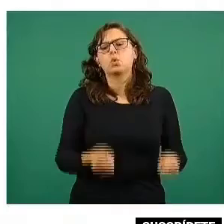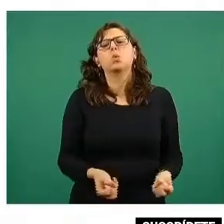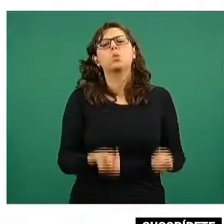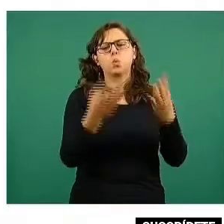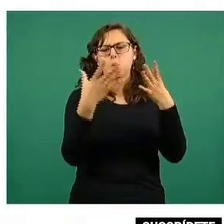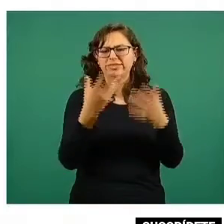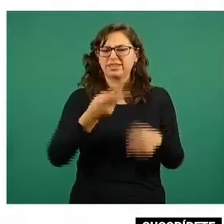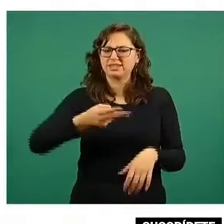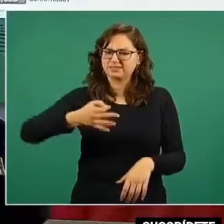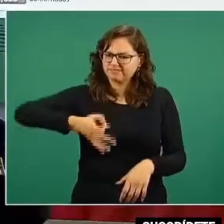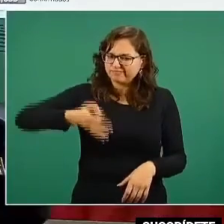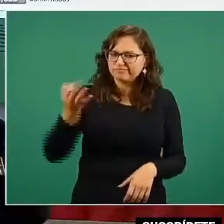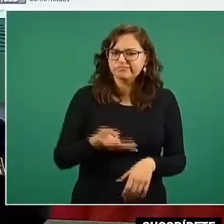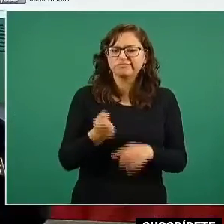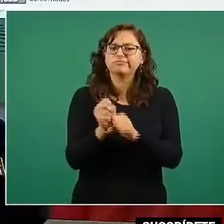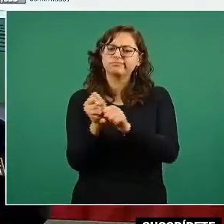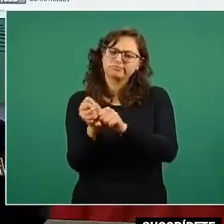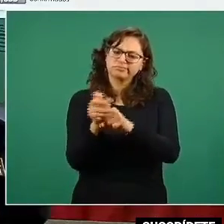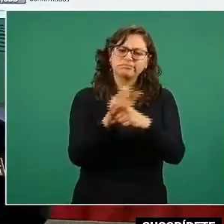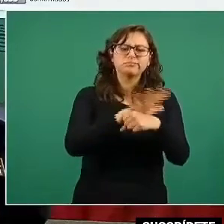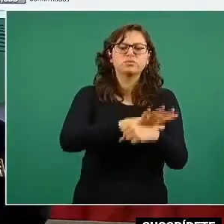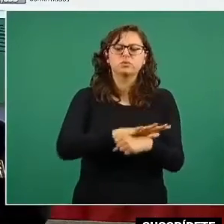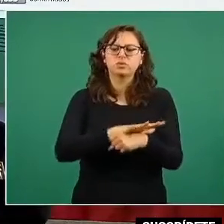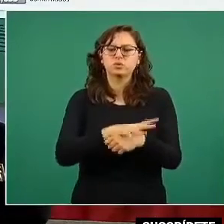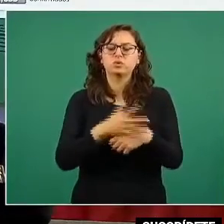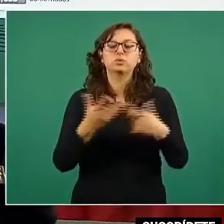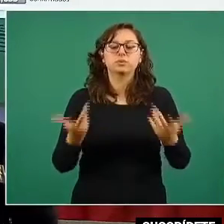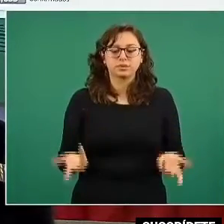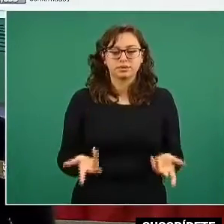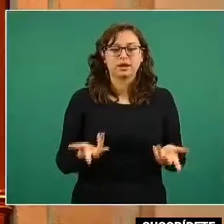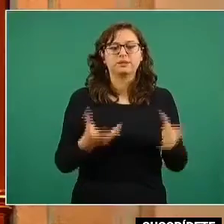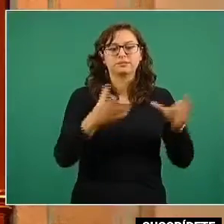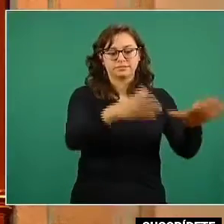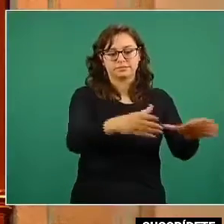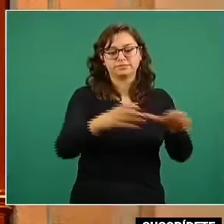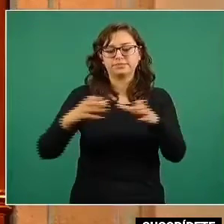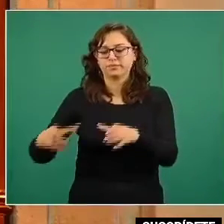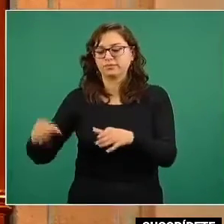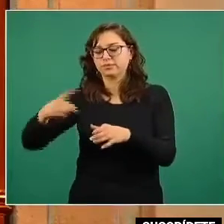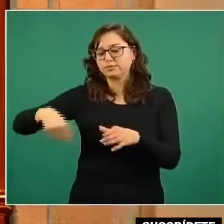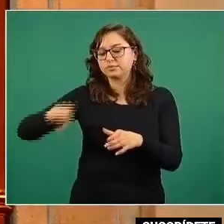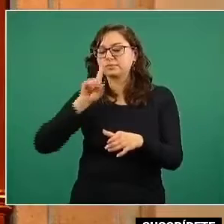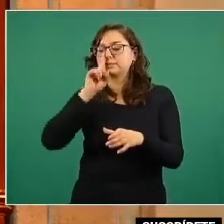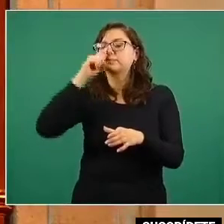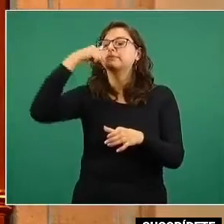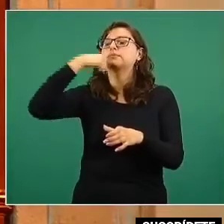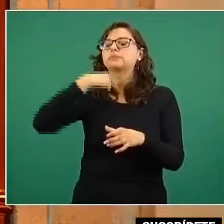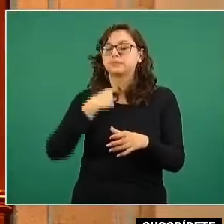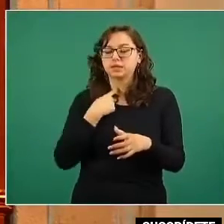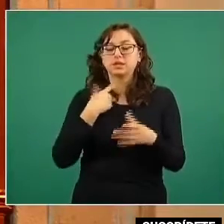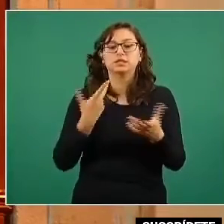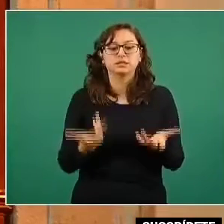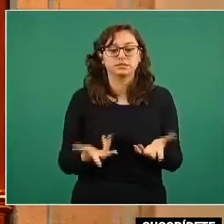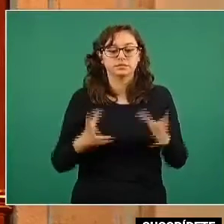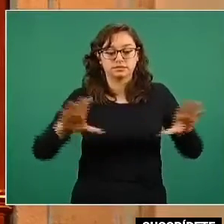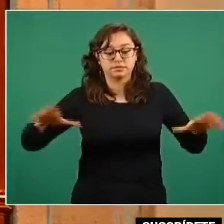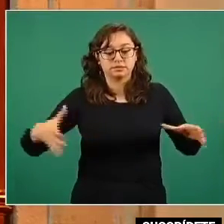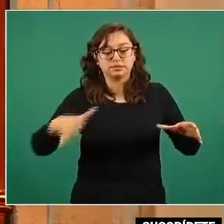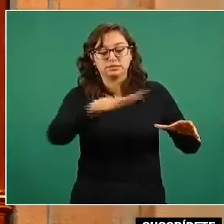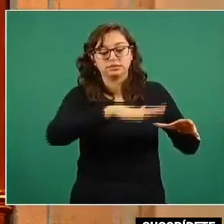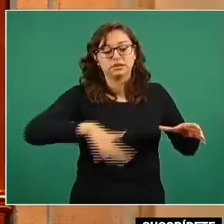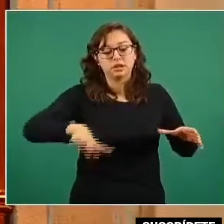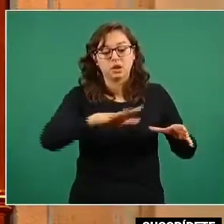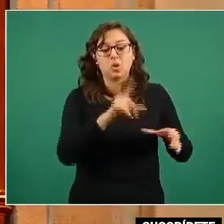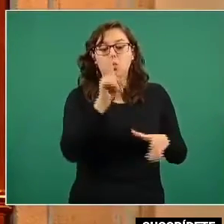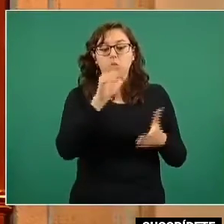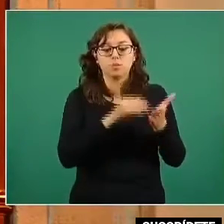a estimar cuántas de ellas son casos de COVID en función de los resultados de laboratorio, dado que de este grupo